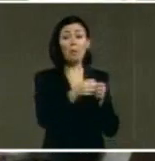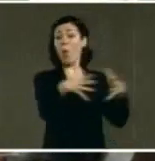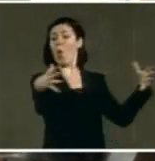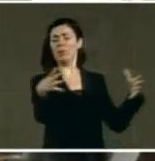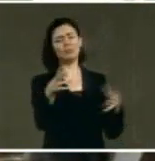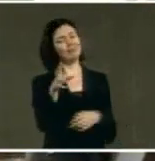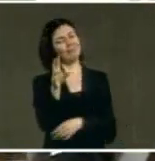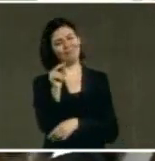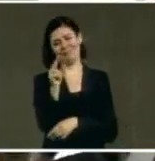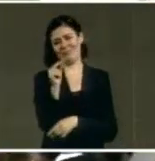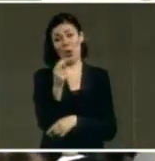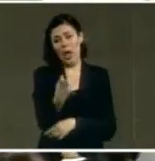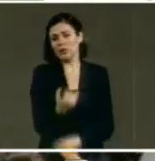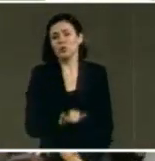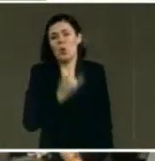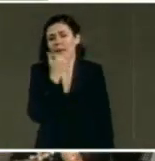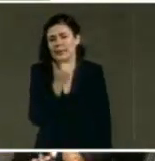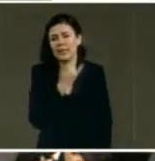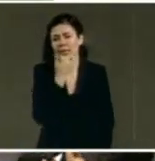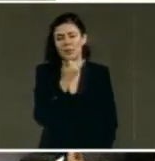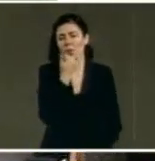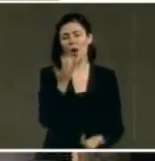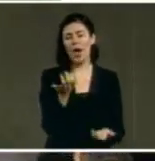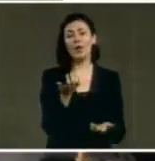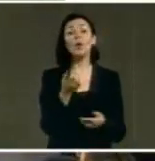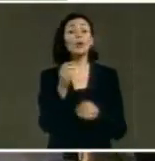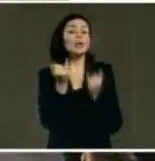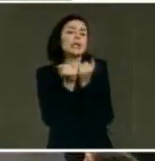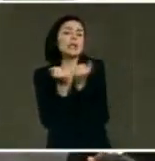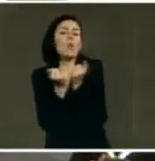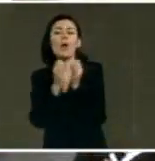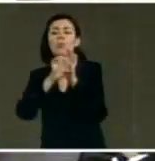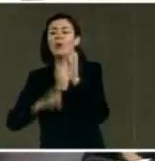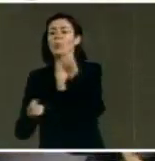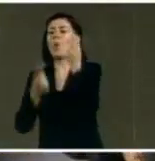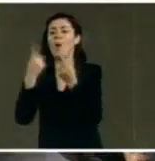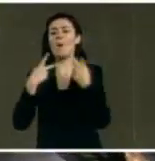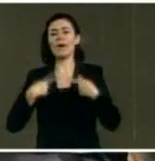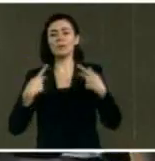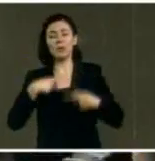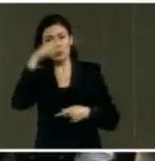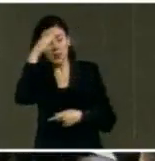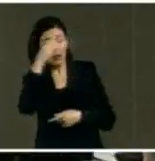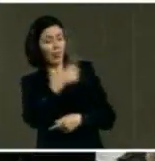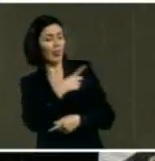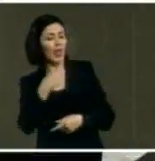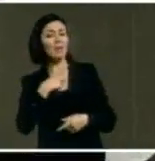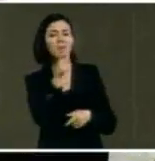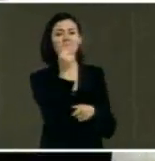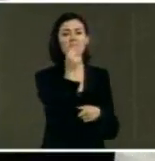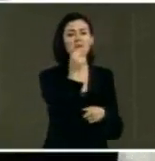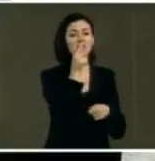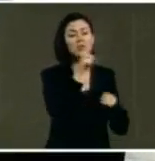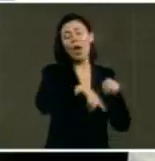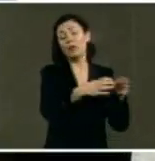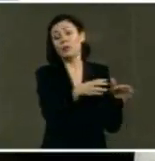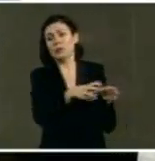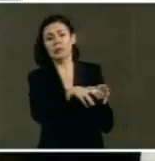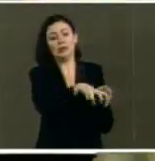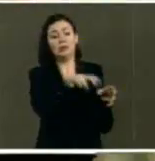como suponer que al retirar a las fuerzas federales o al concluir la presente administración desaparecerá por sí